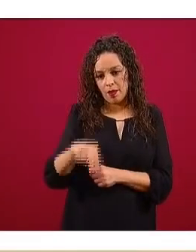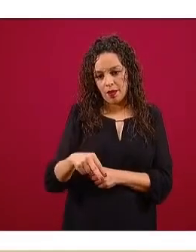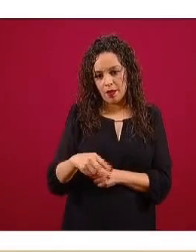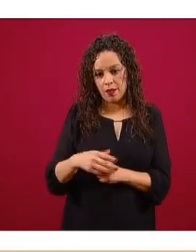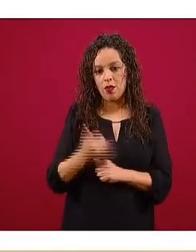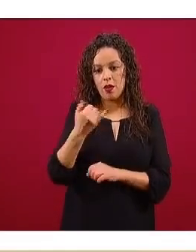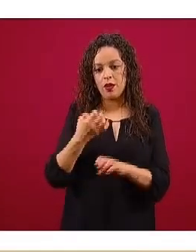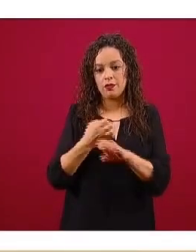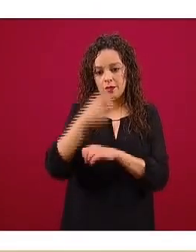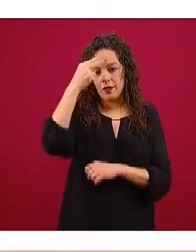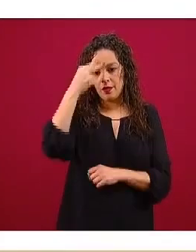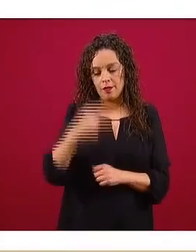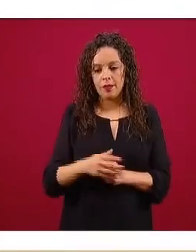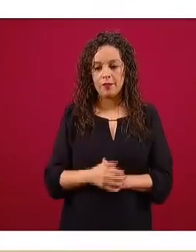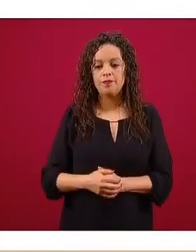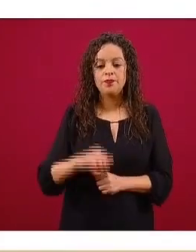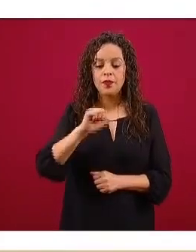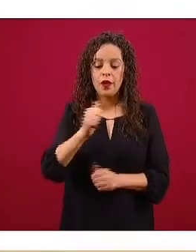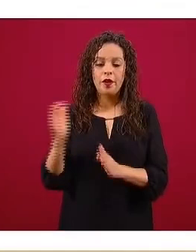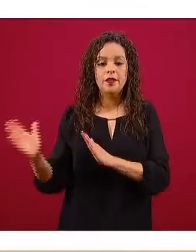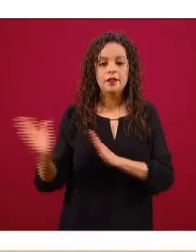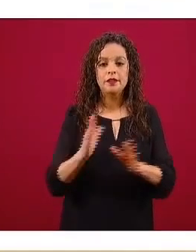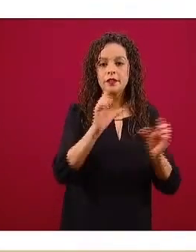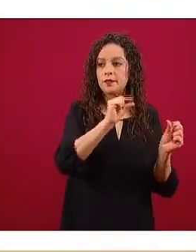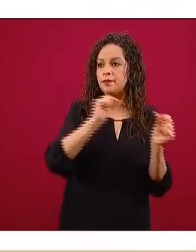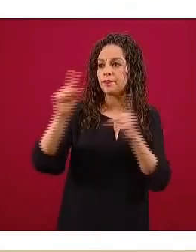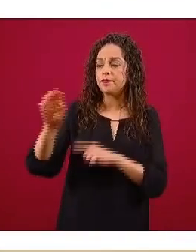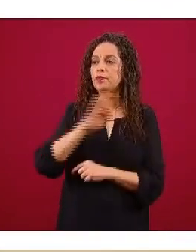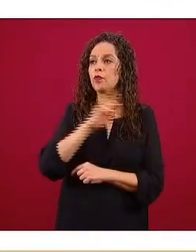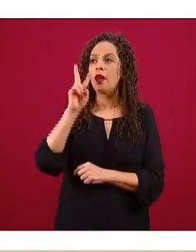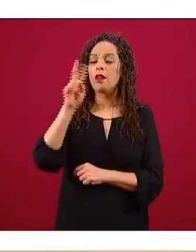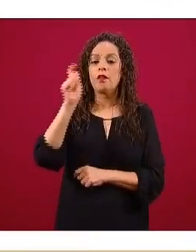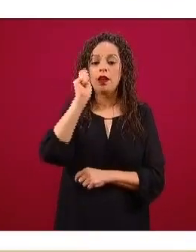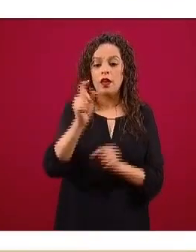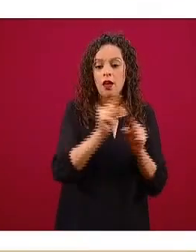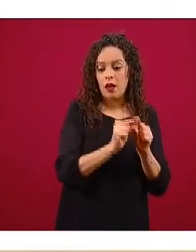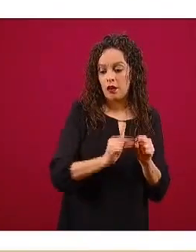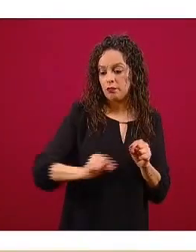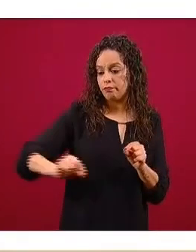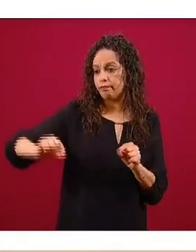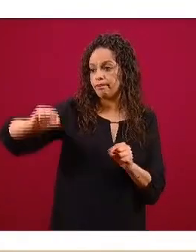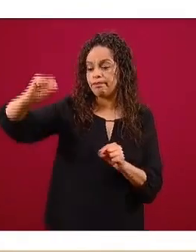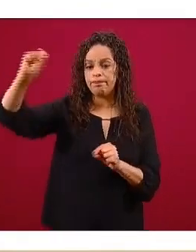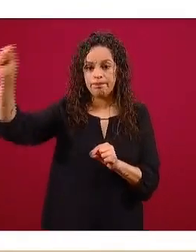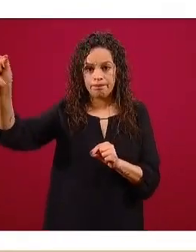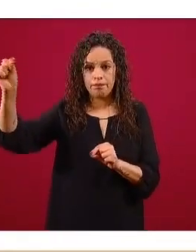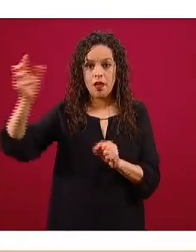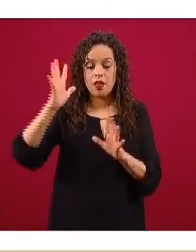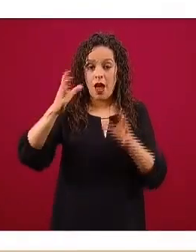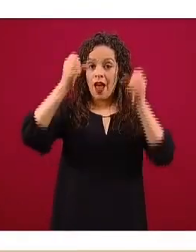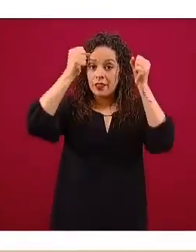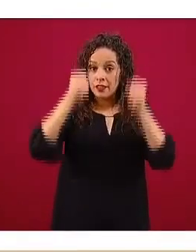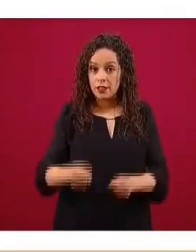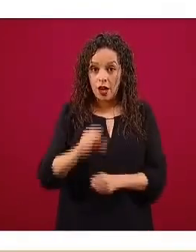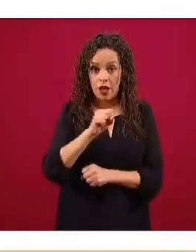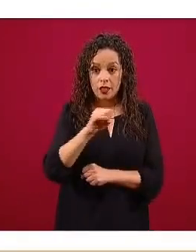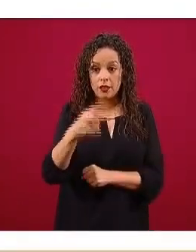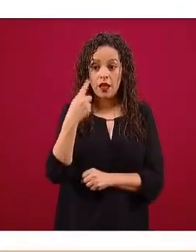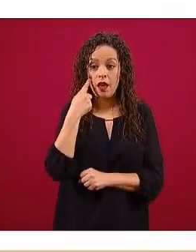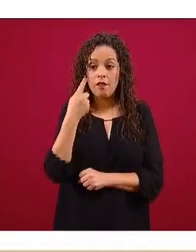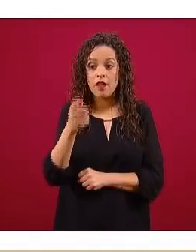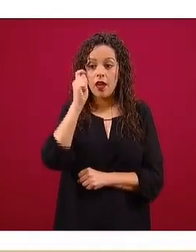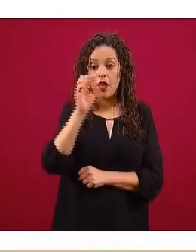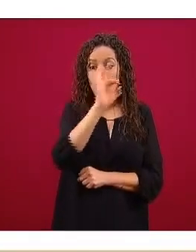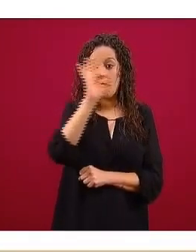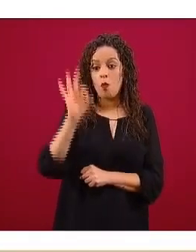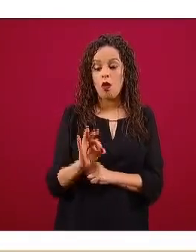Veamos la siguiente diapositiva, es ahora la carga acumulada de los casos confirmados. Vemos que el incremento porcentual del